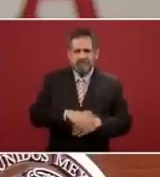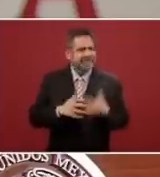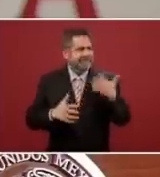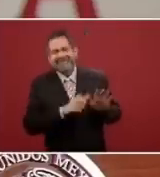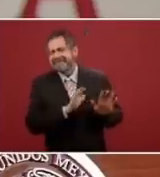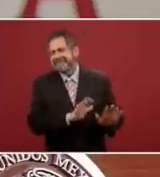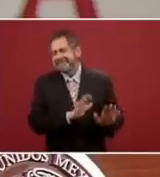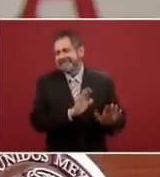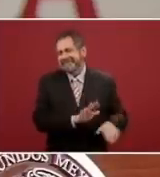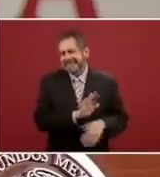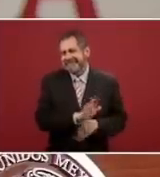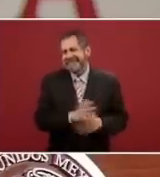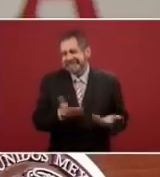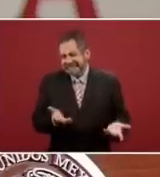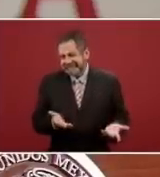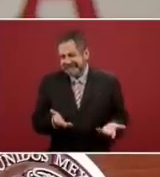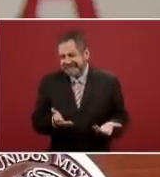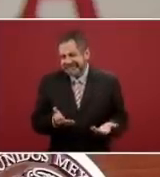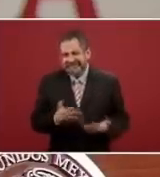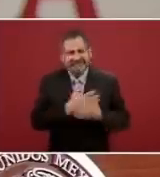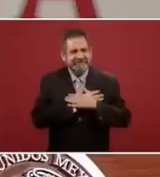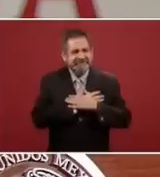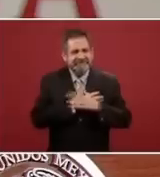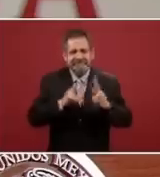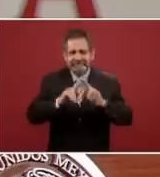enojemos tanto, amor y paz,